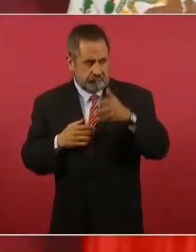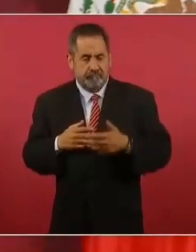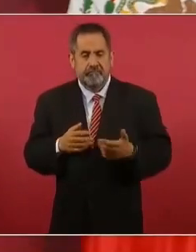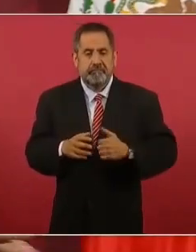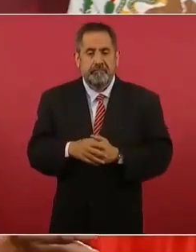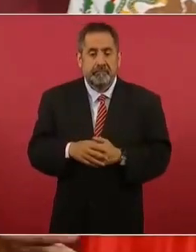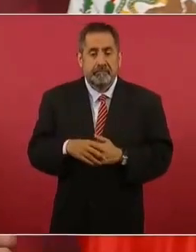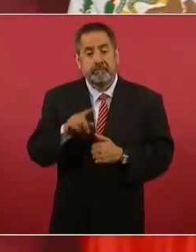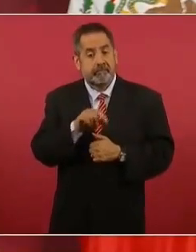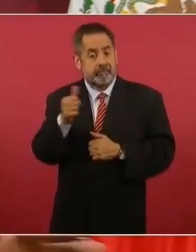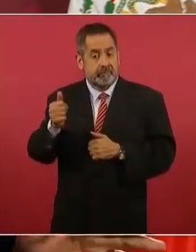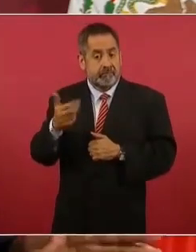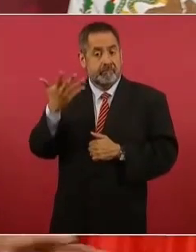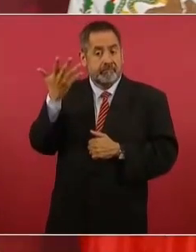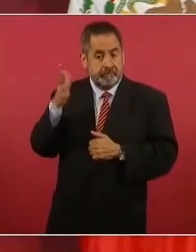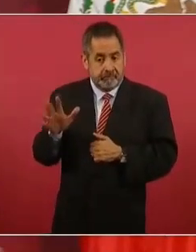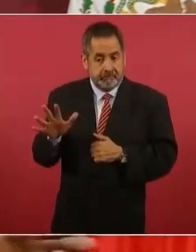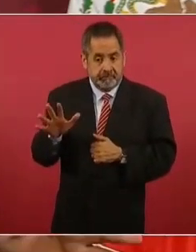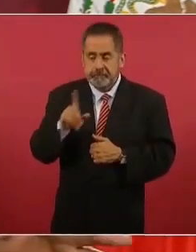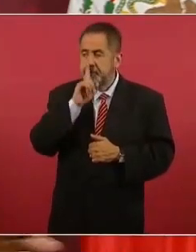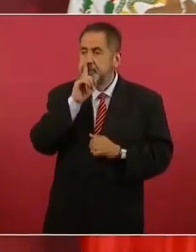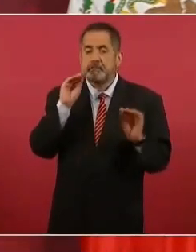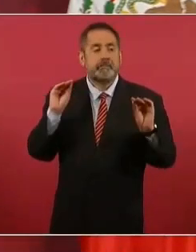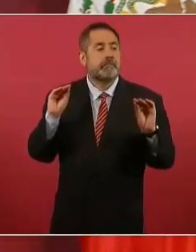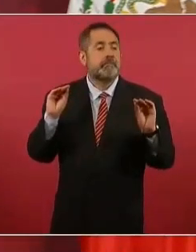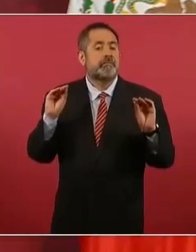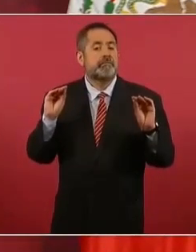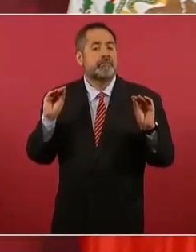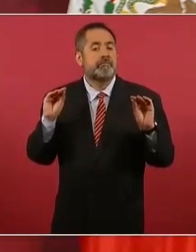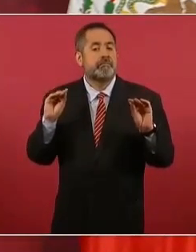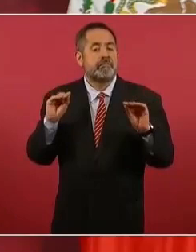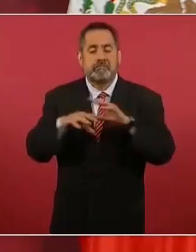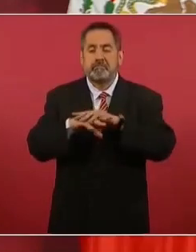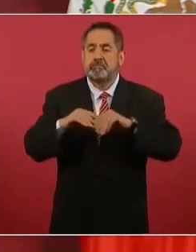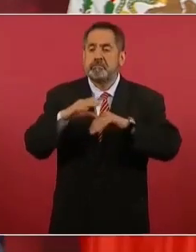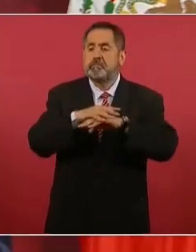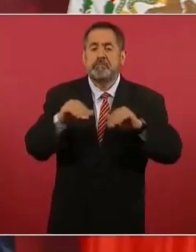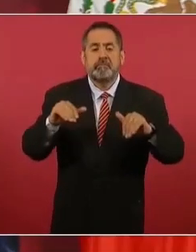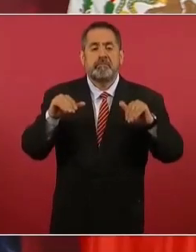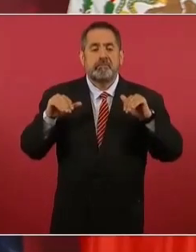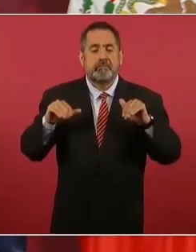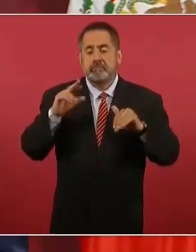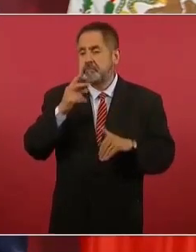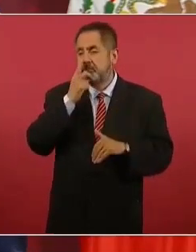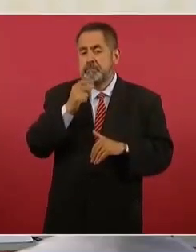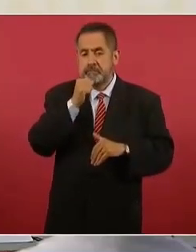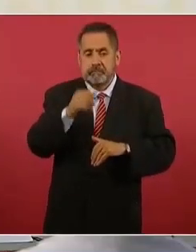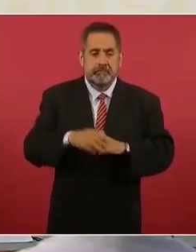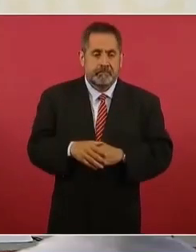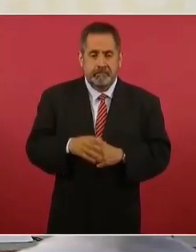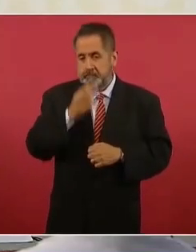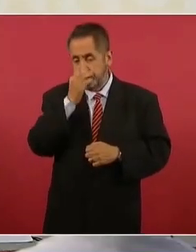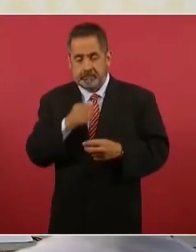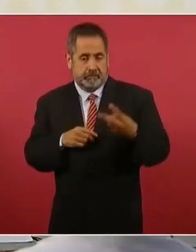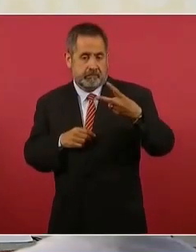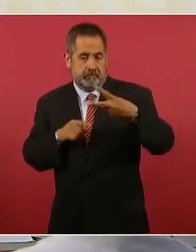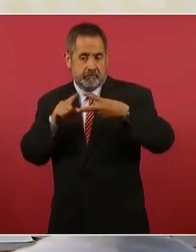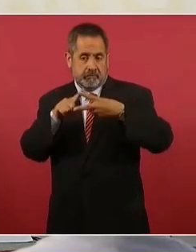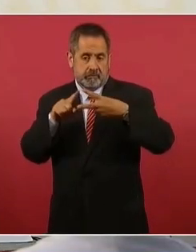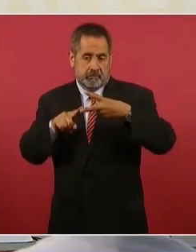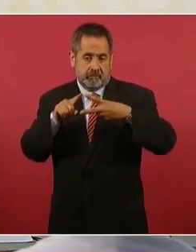10 no dijeron nada y solo 2